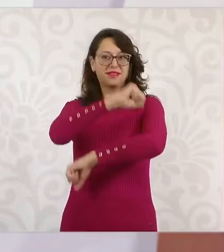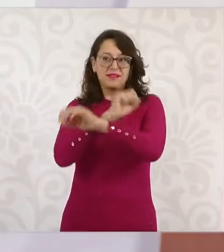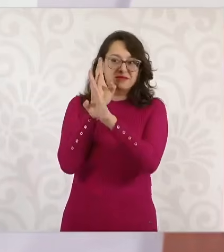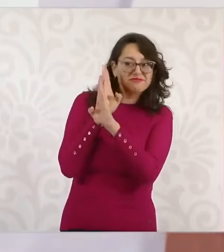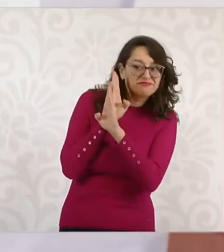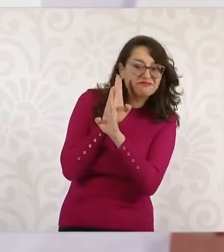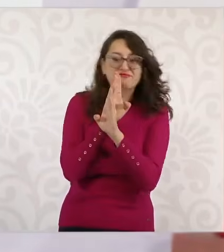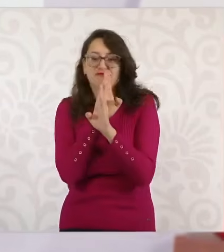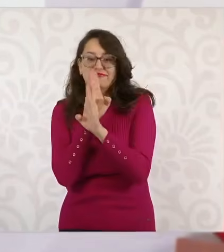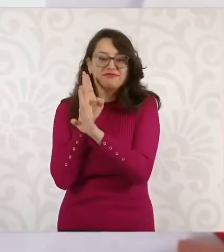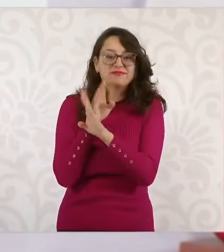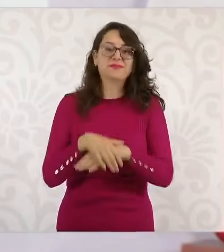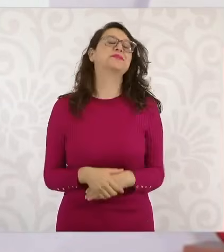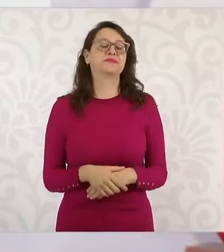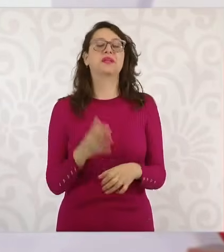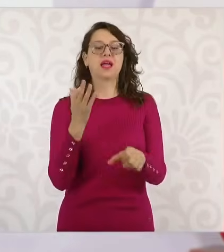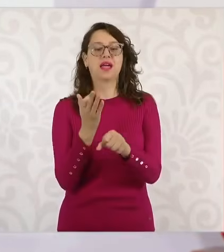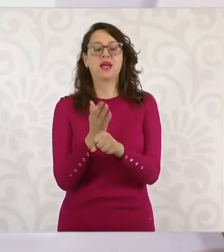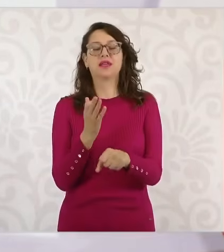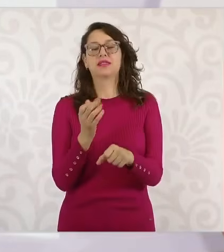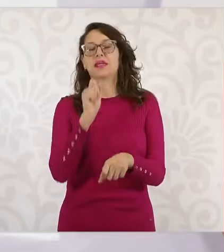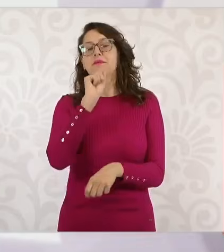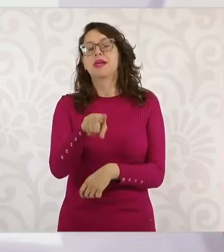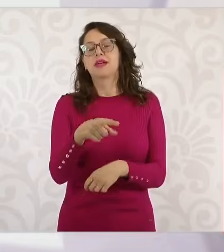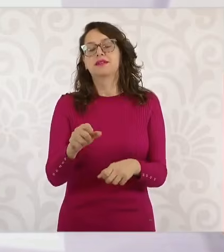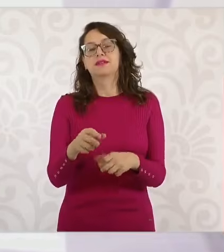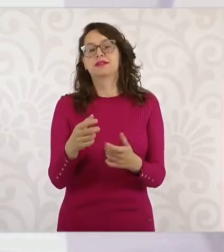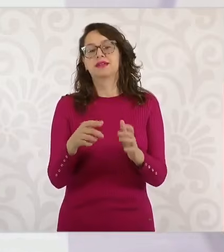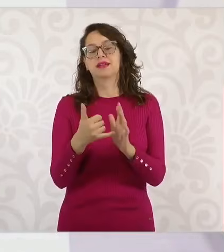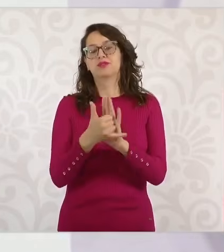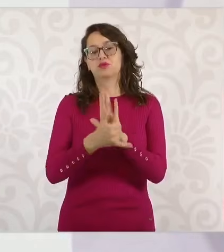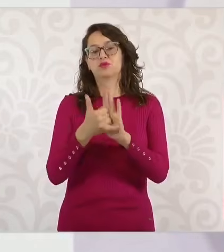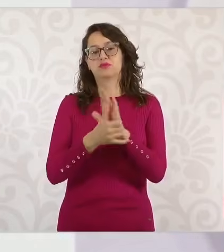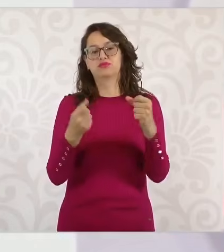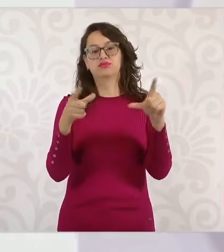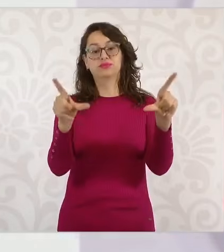Y estuvo bien la transmisión también. Muy bonito, la verdad.